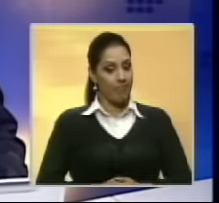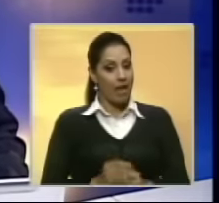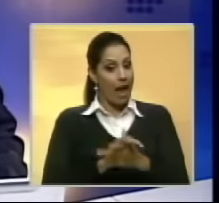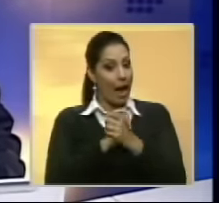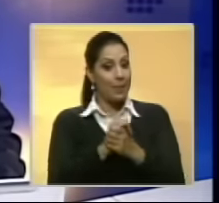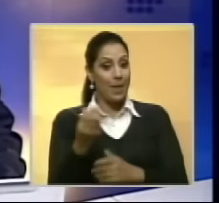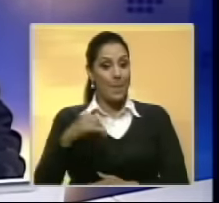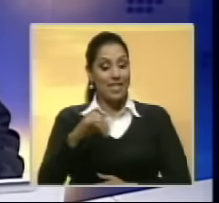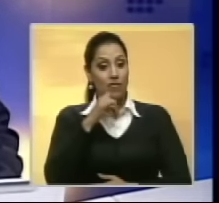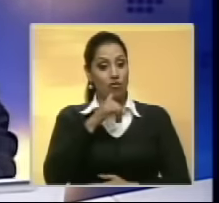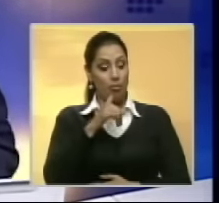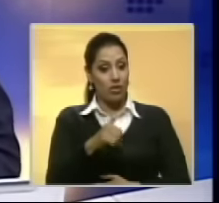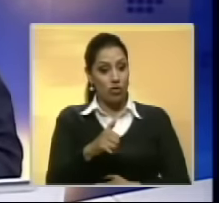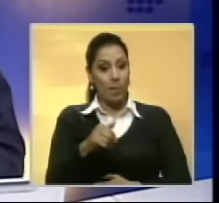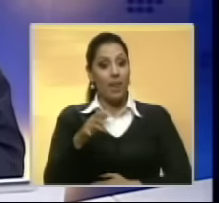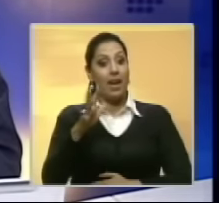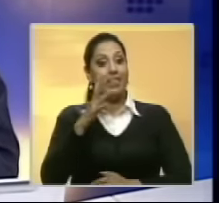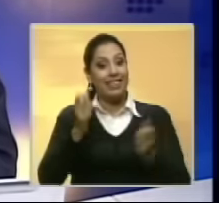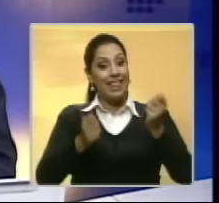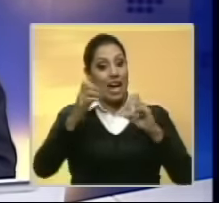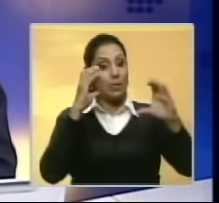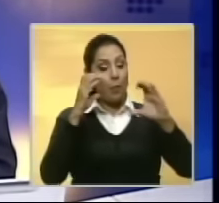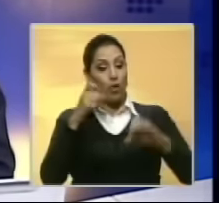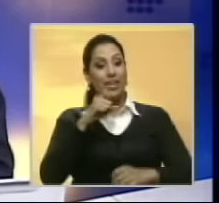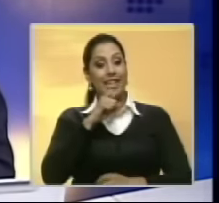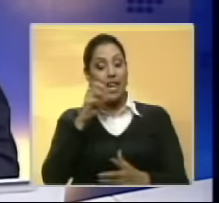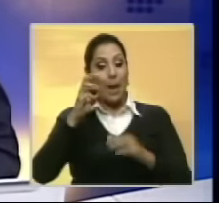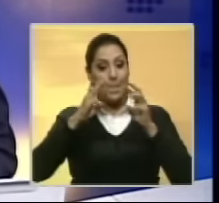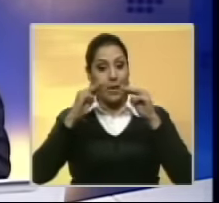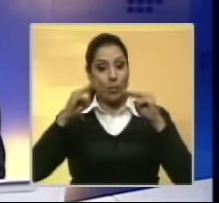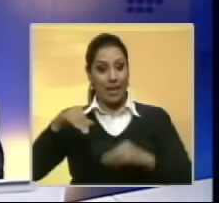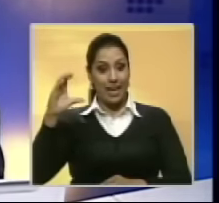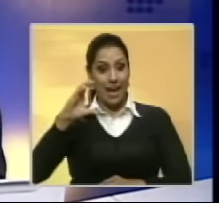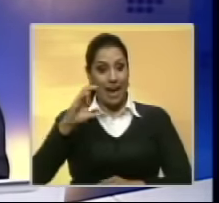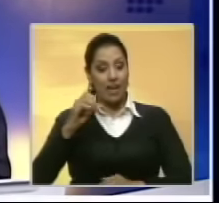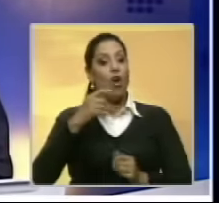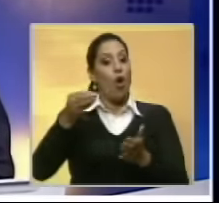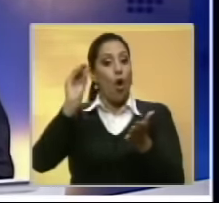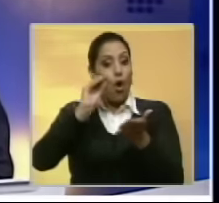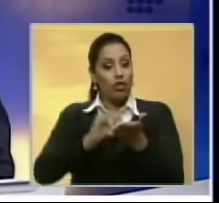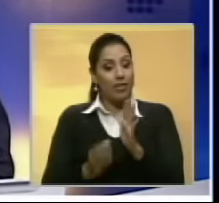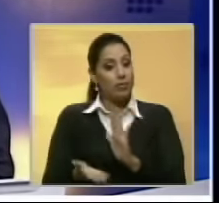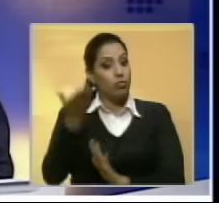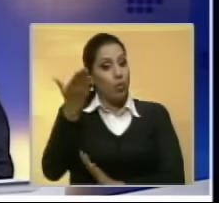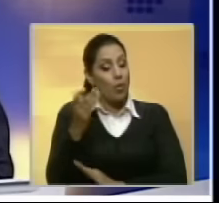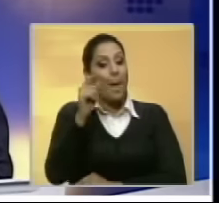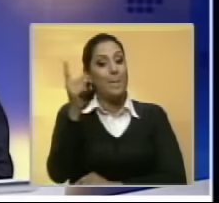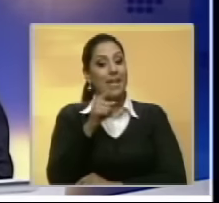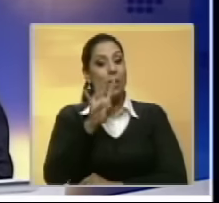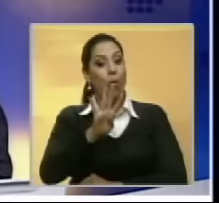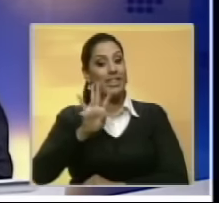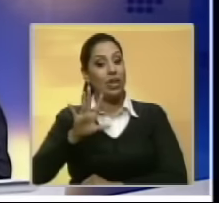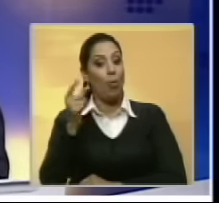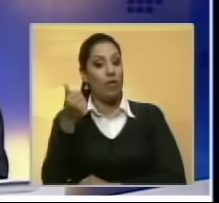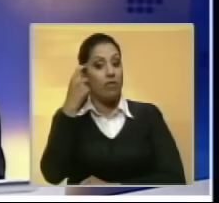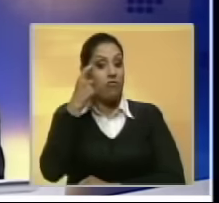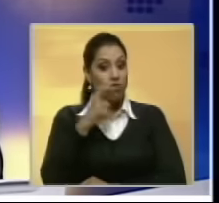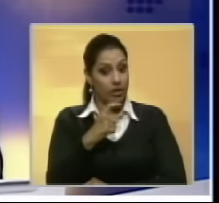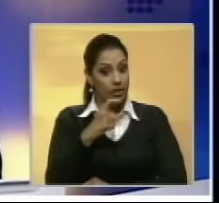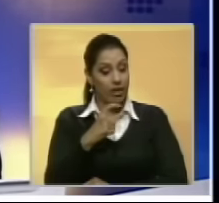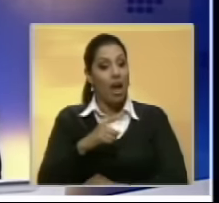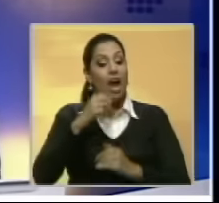Amigos, continuamos con las informaciones. Transportistas del área metropolitana de Caracas ratifican el aumento del pasaje a 45